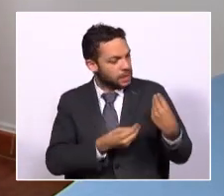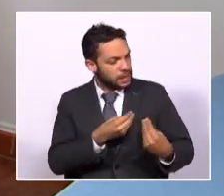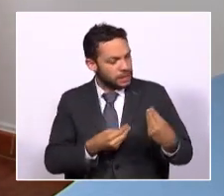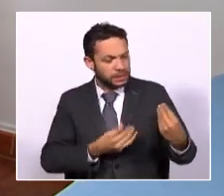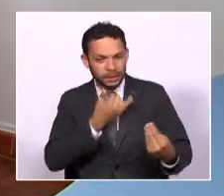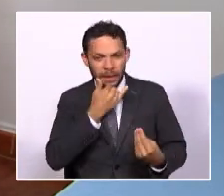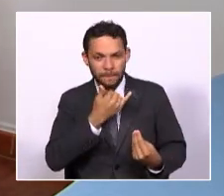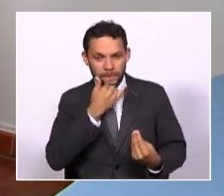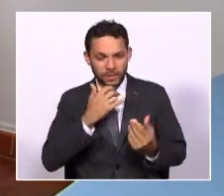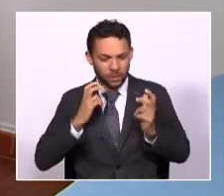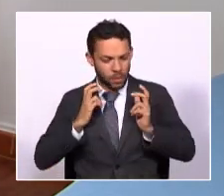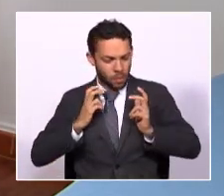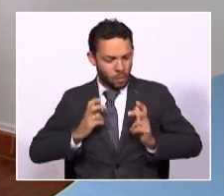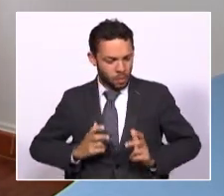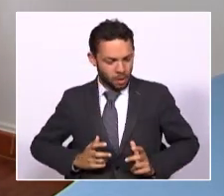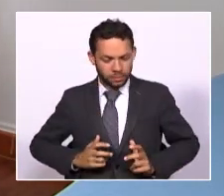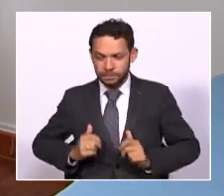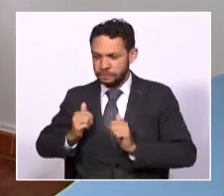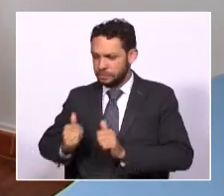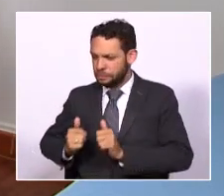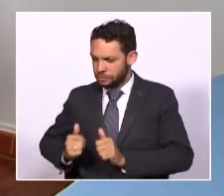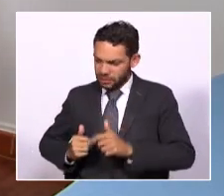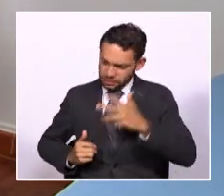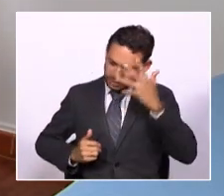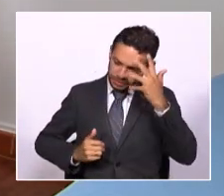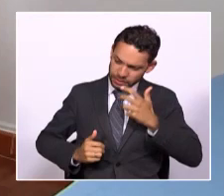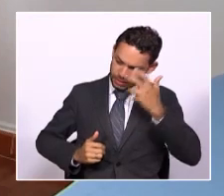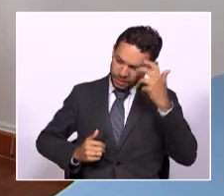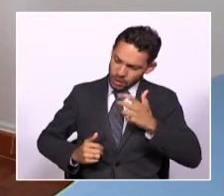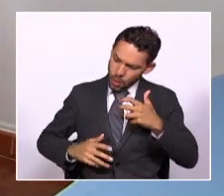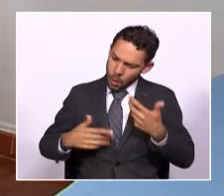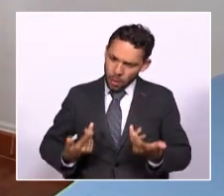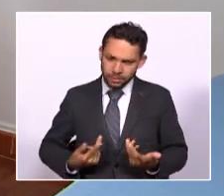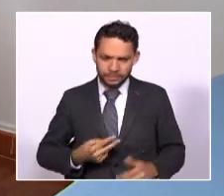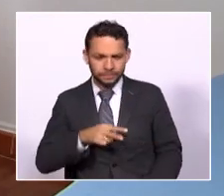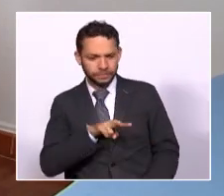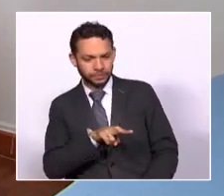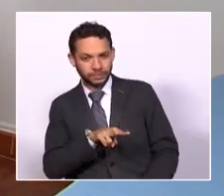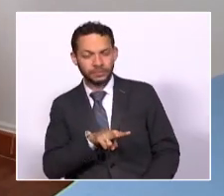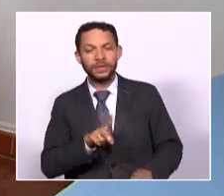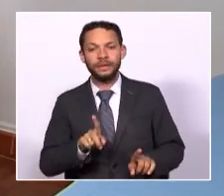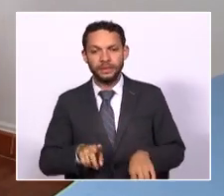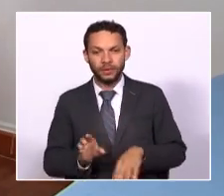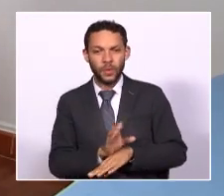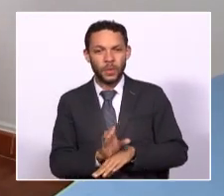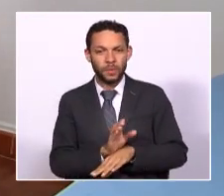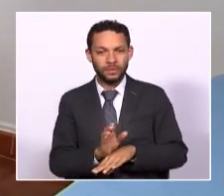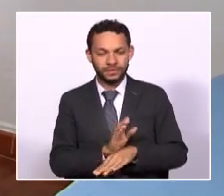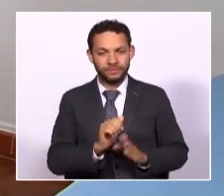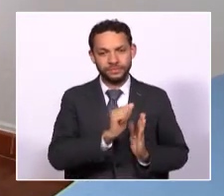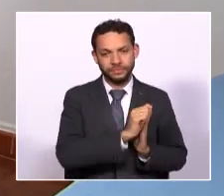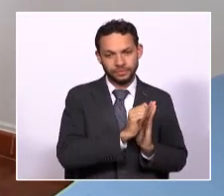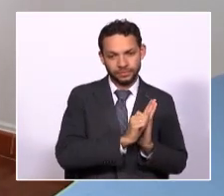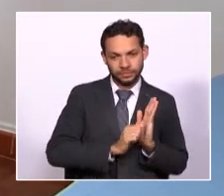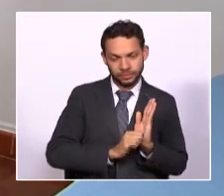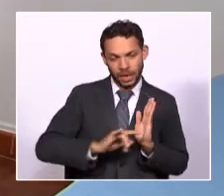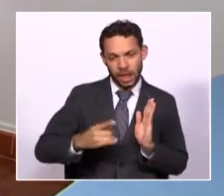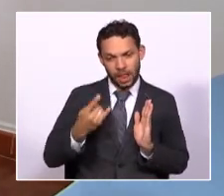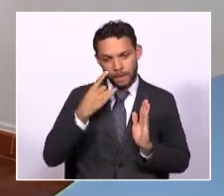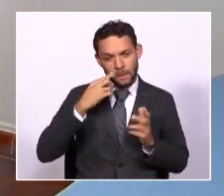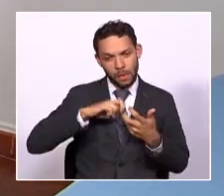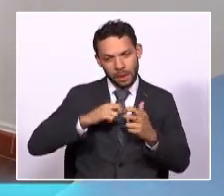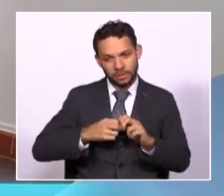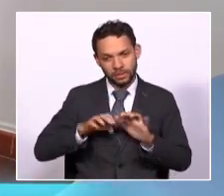qué examen es el que usted tiene en el programa de un software para mirar si tiene o no una desviación el paciente?